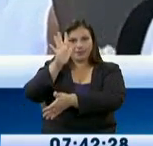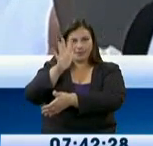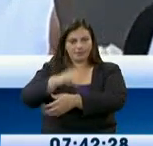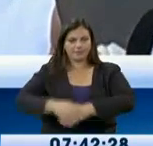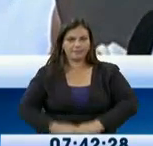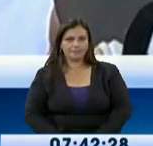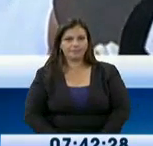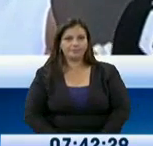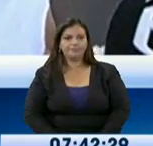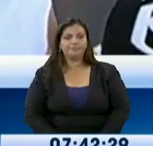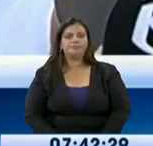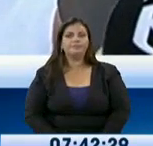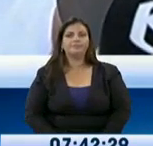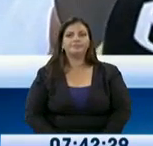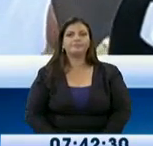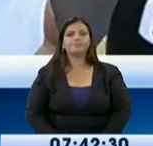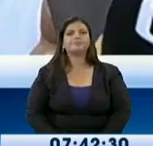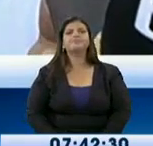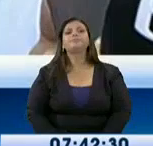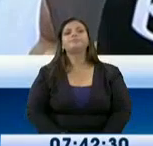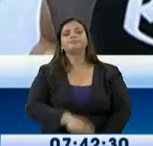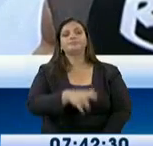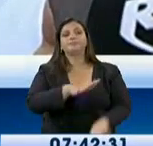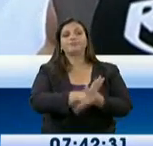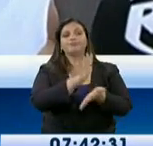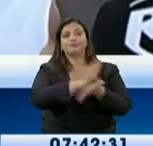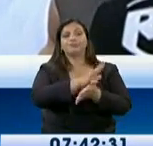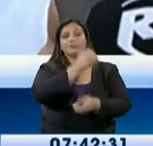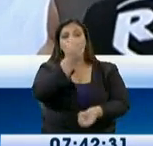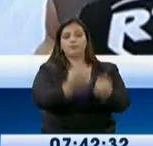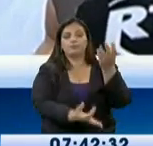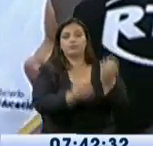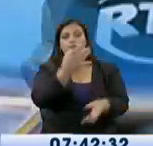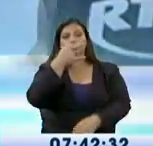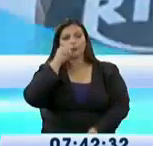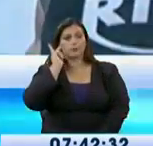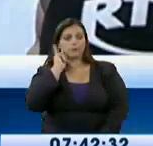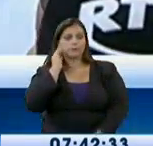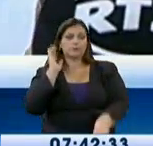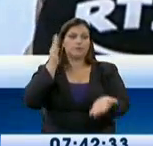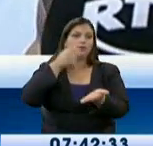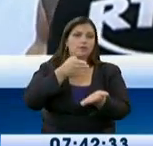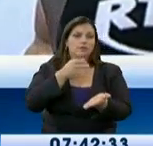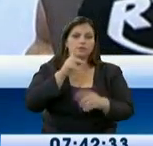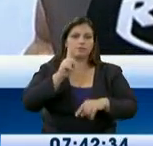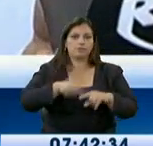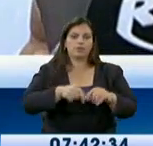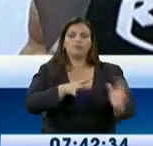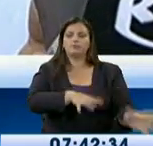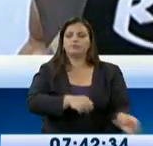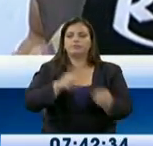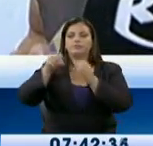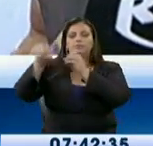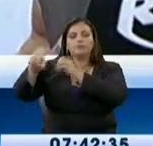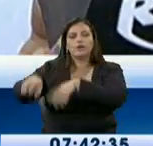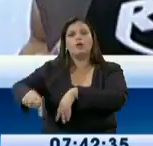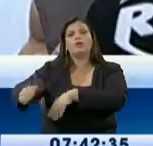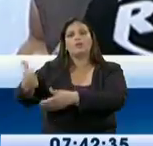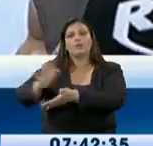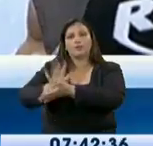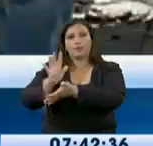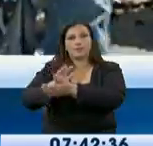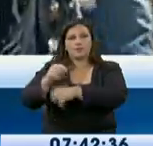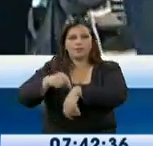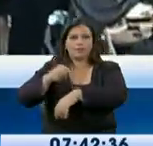Pedro Vicente Maldonado número 5 acudirán justamente a la unidad educativa Pedro Vicente Maldonado número 1 en la jornada